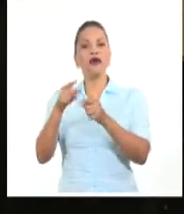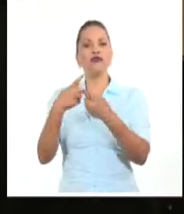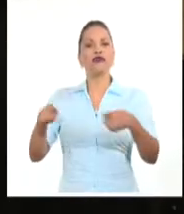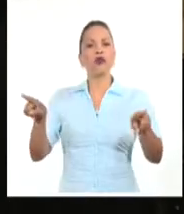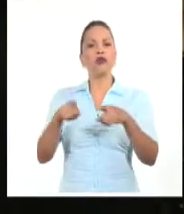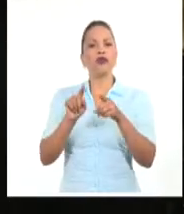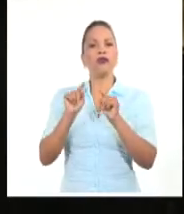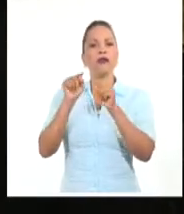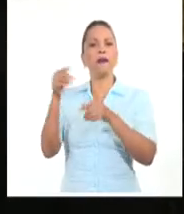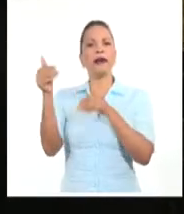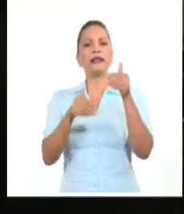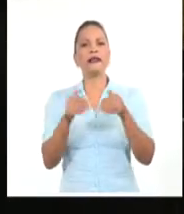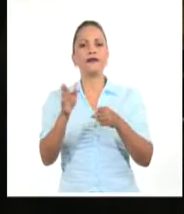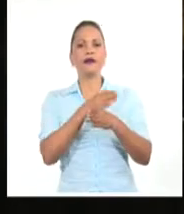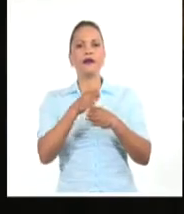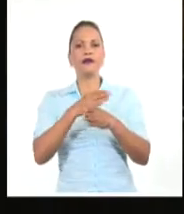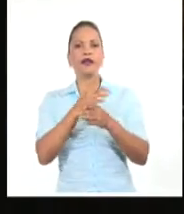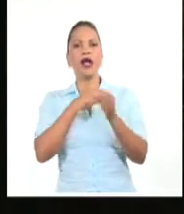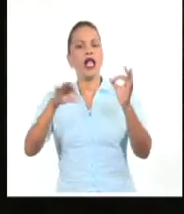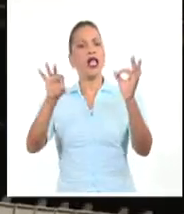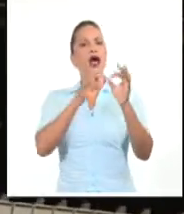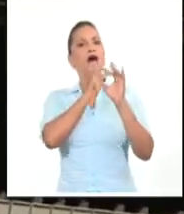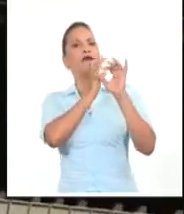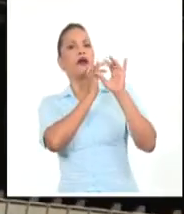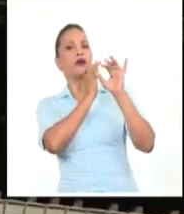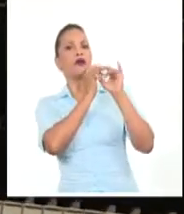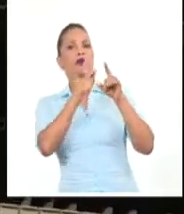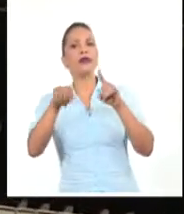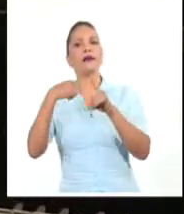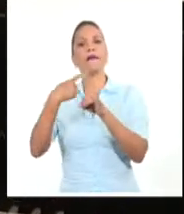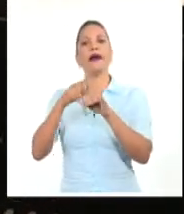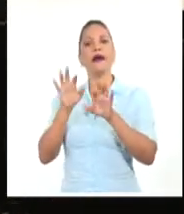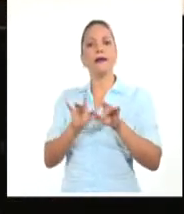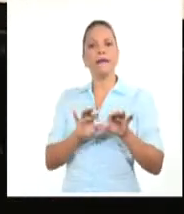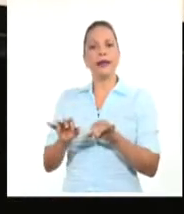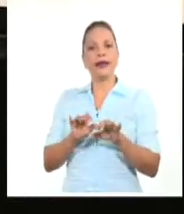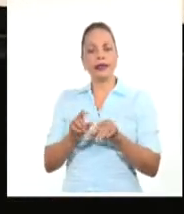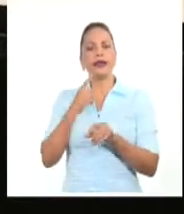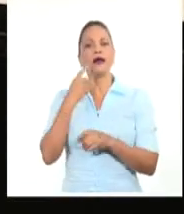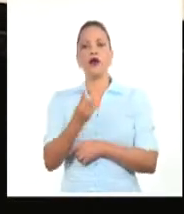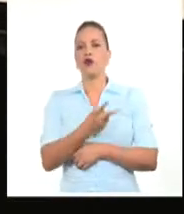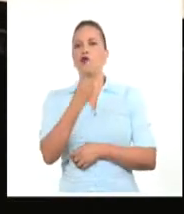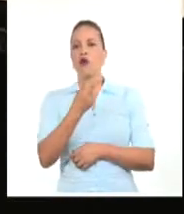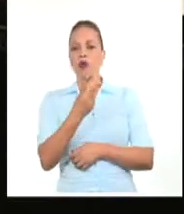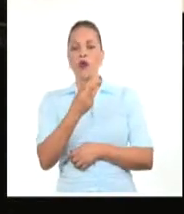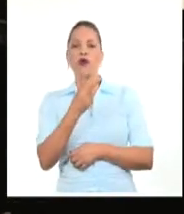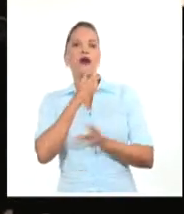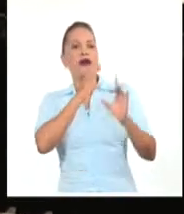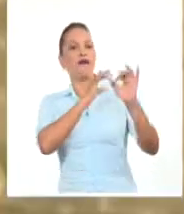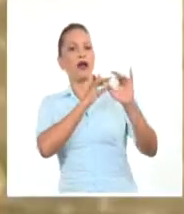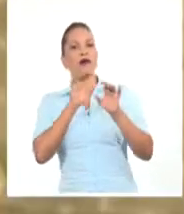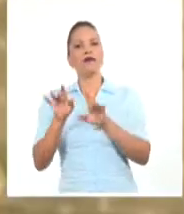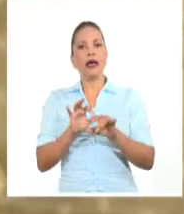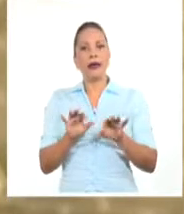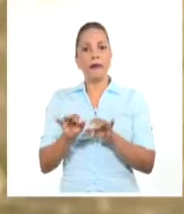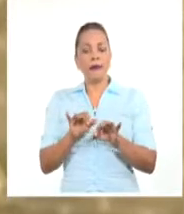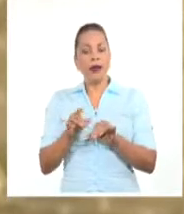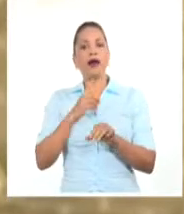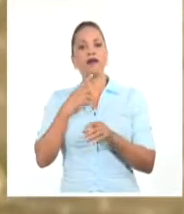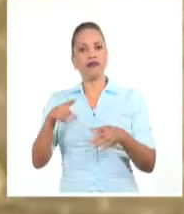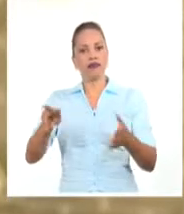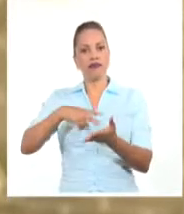sus talentos la flautista Niurka González y el pianista Marcos Madrigal. La sonata para flauta y piano de Sergei